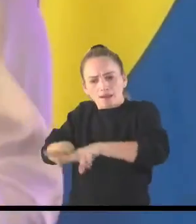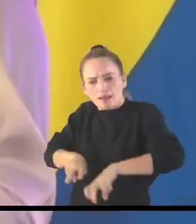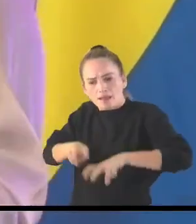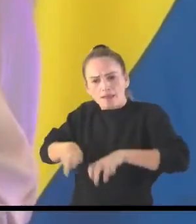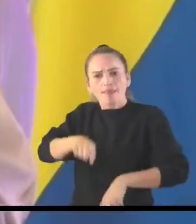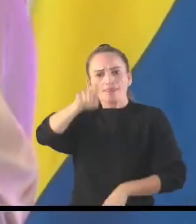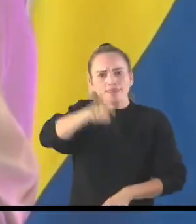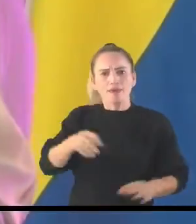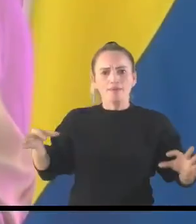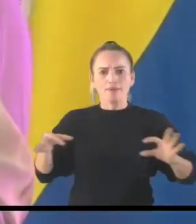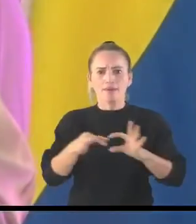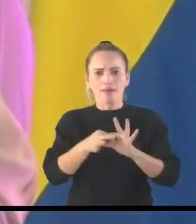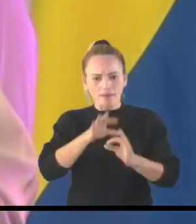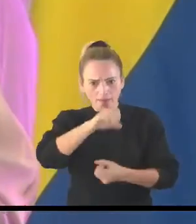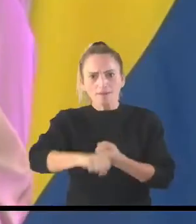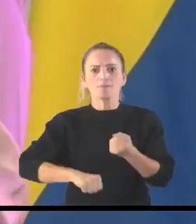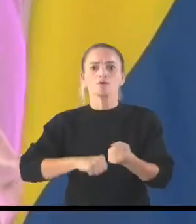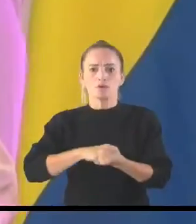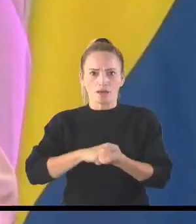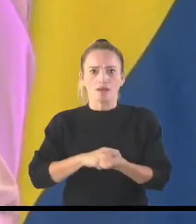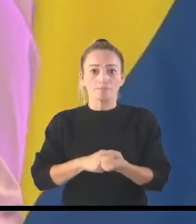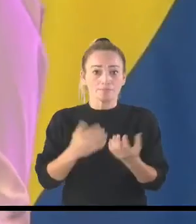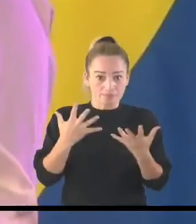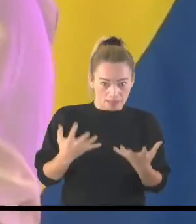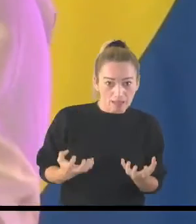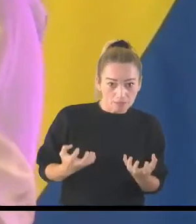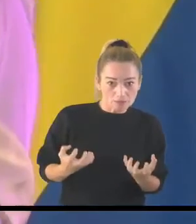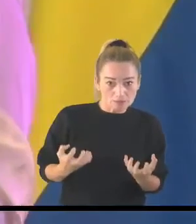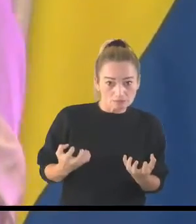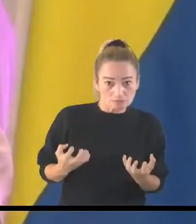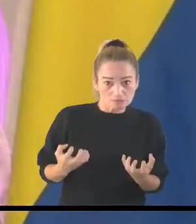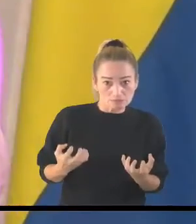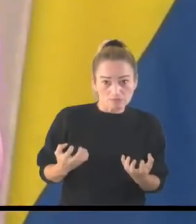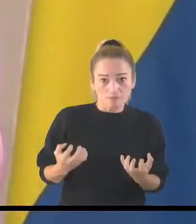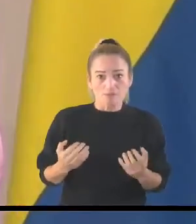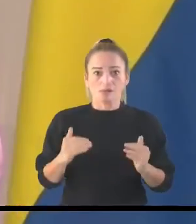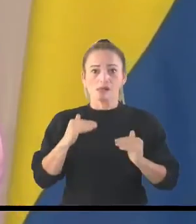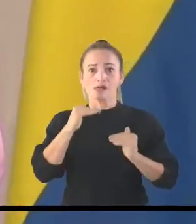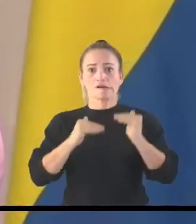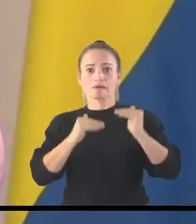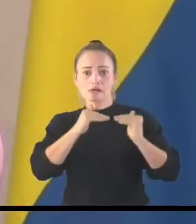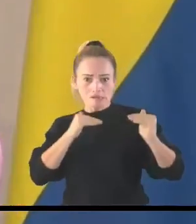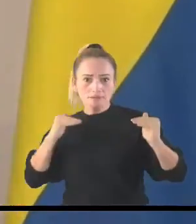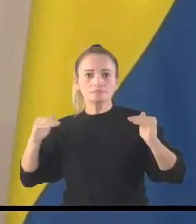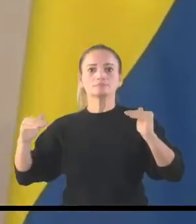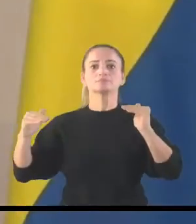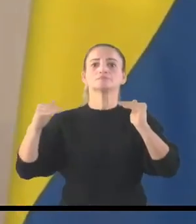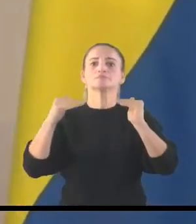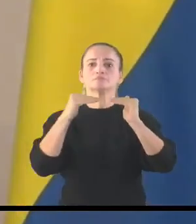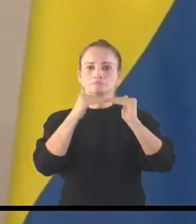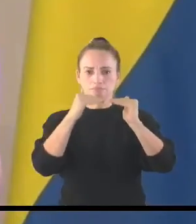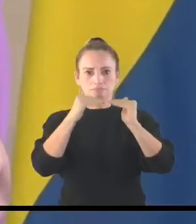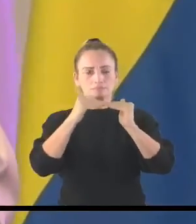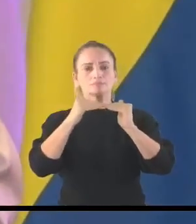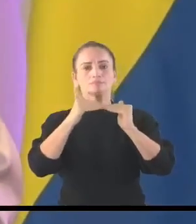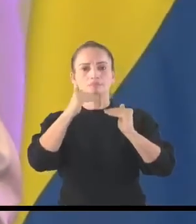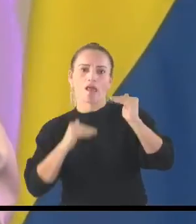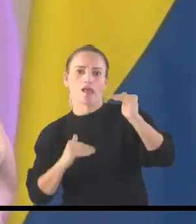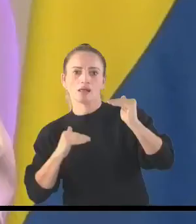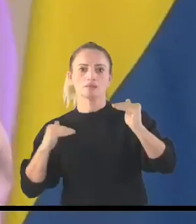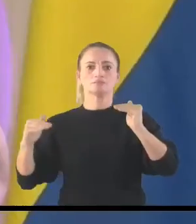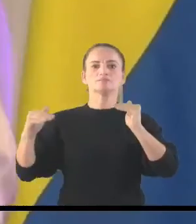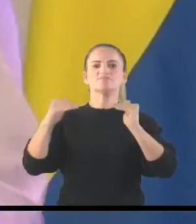que estar articulado. Si queremos cerrar las brechas de inequidad y de